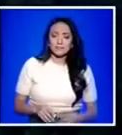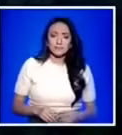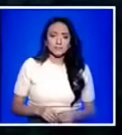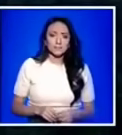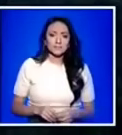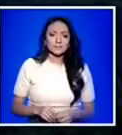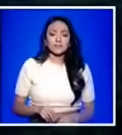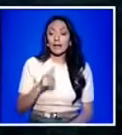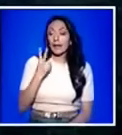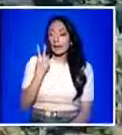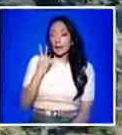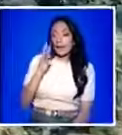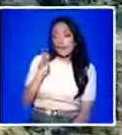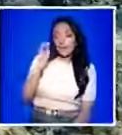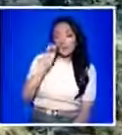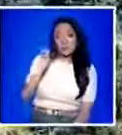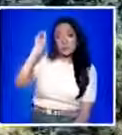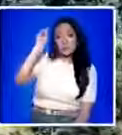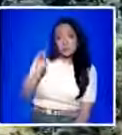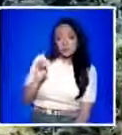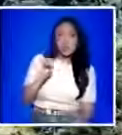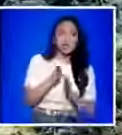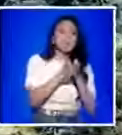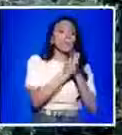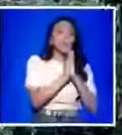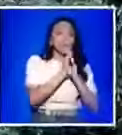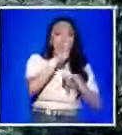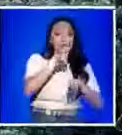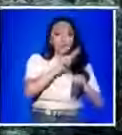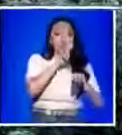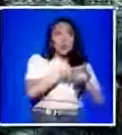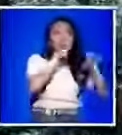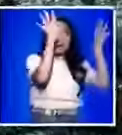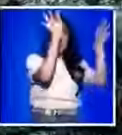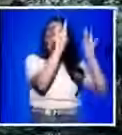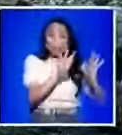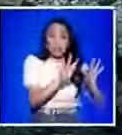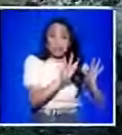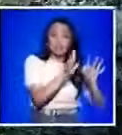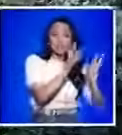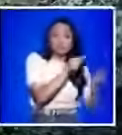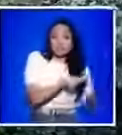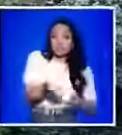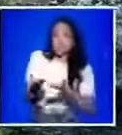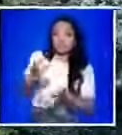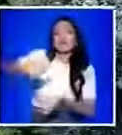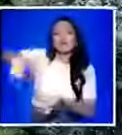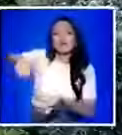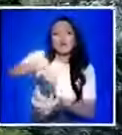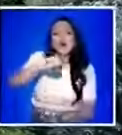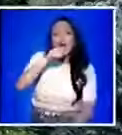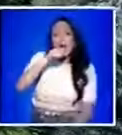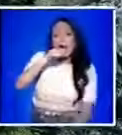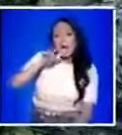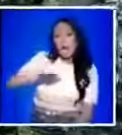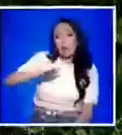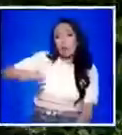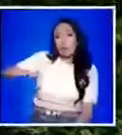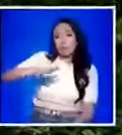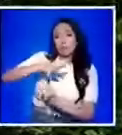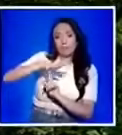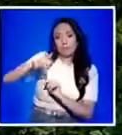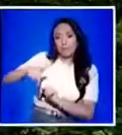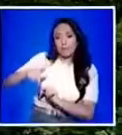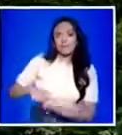El 20% de la demanda nacional de energía es satisfecha por el agua que se produce en los páramos del Parque Nacional Sangay.